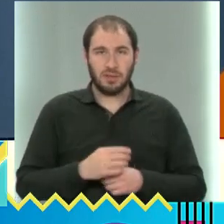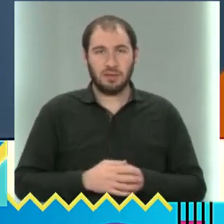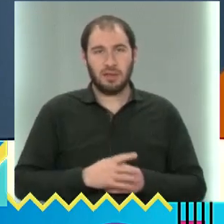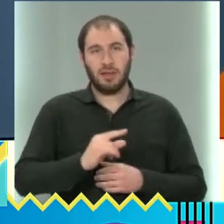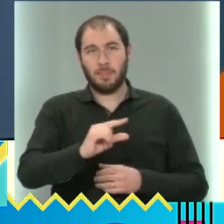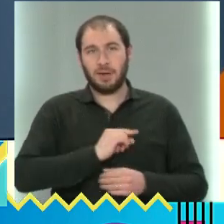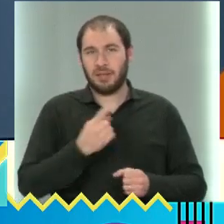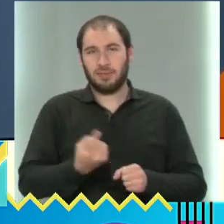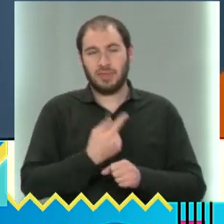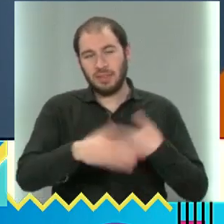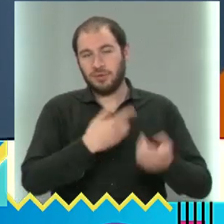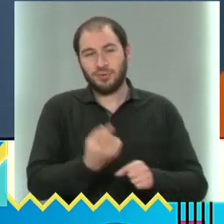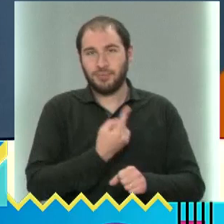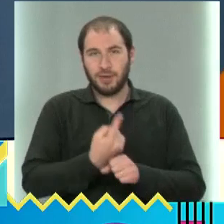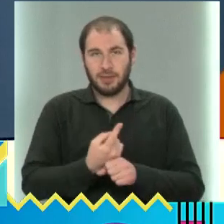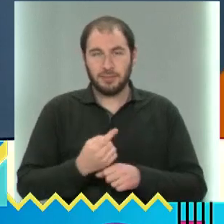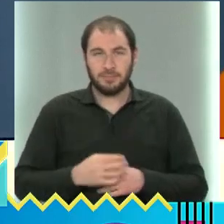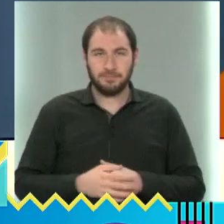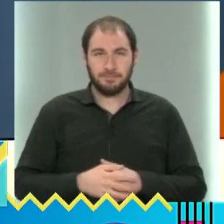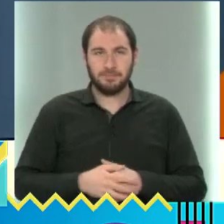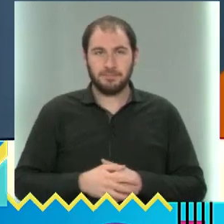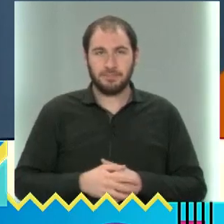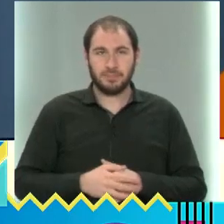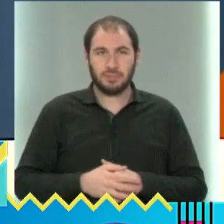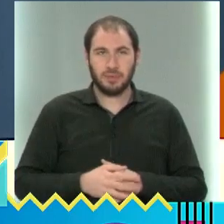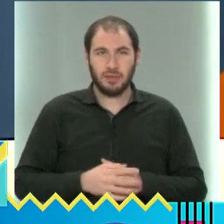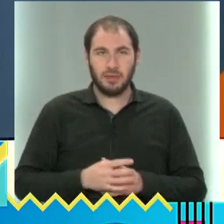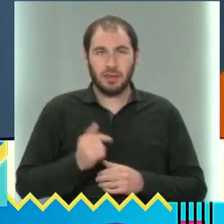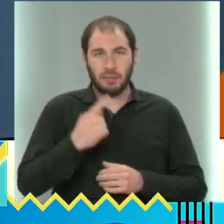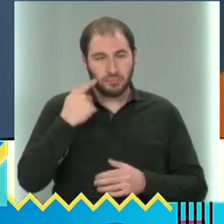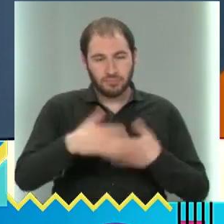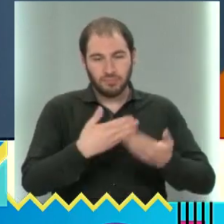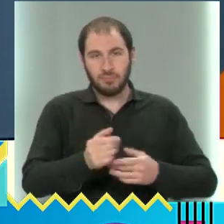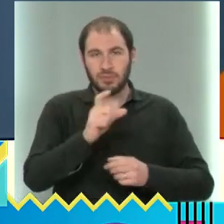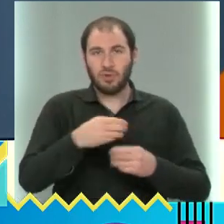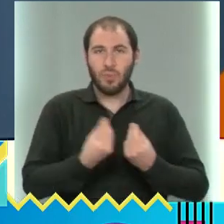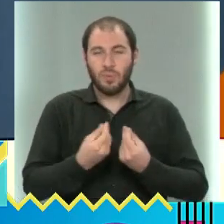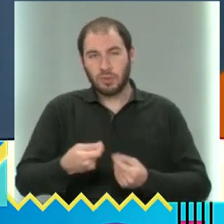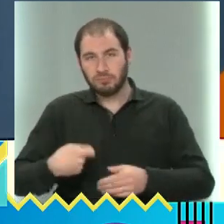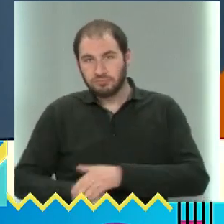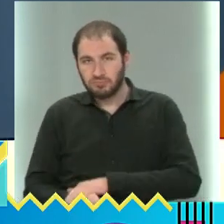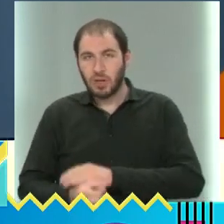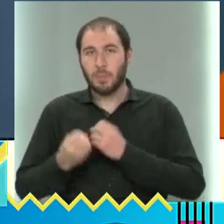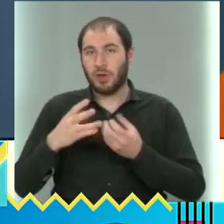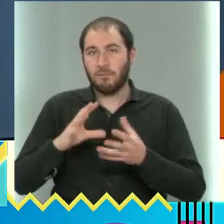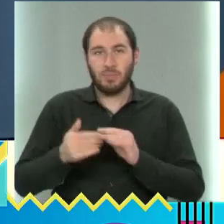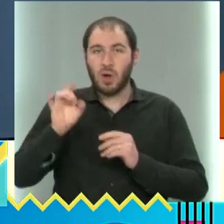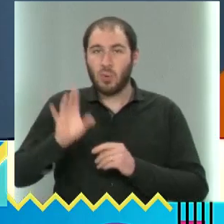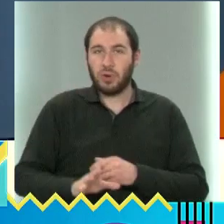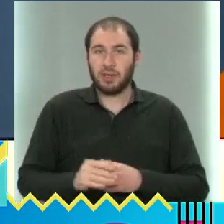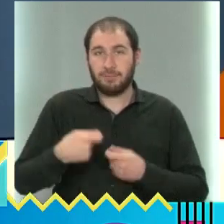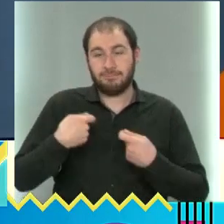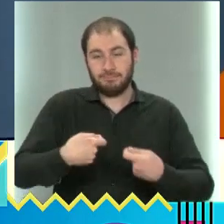acceder al crédito para desarrollarse, para poder sobrevivir, mucha gente evade porque no tiene otra posibilidad